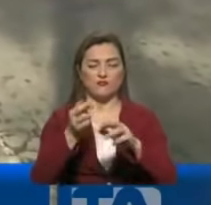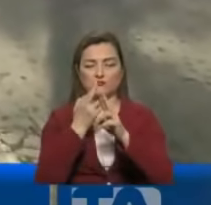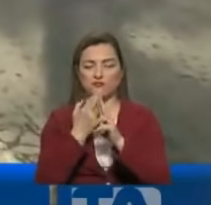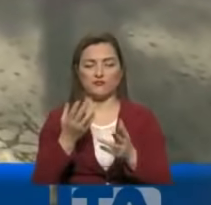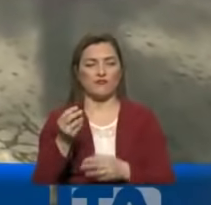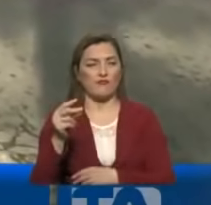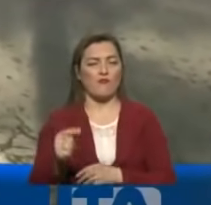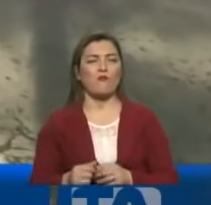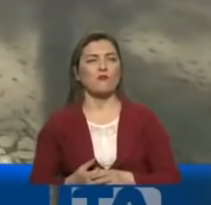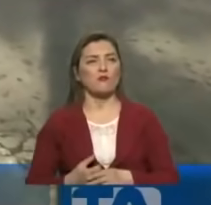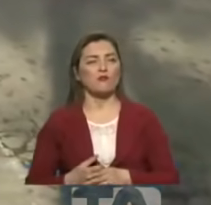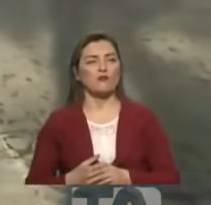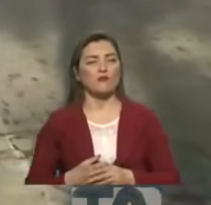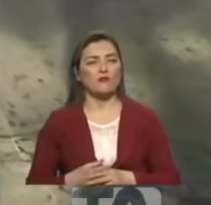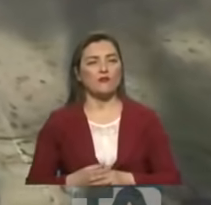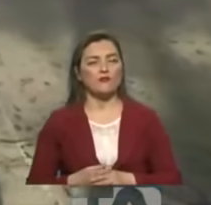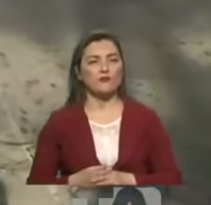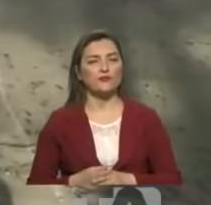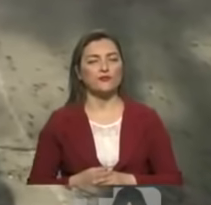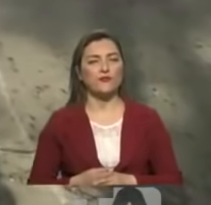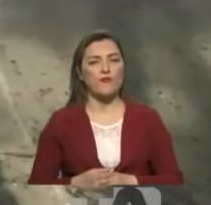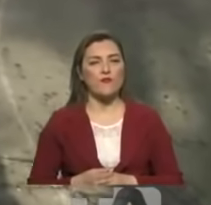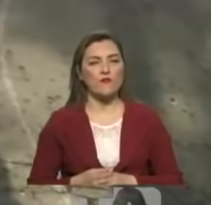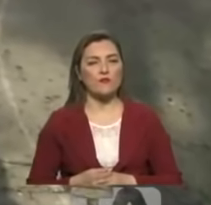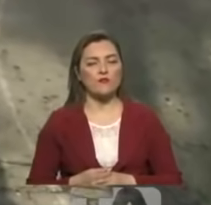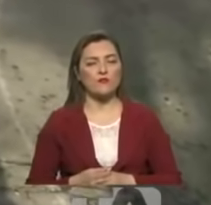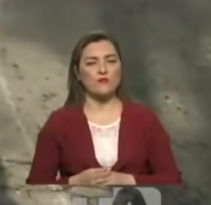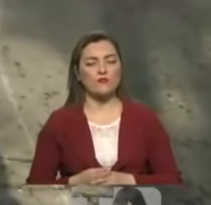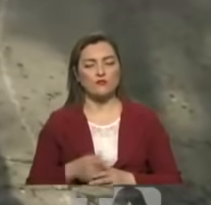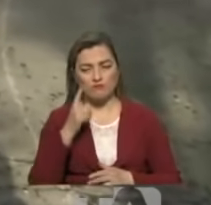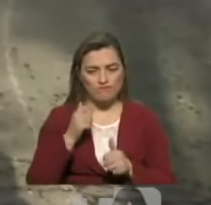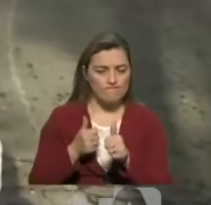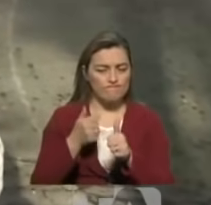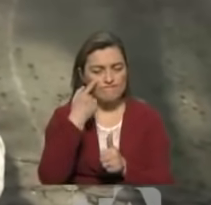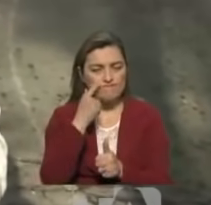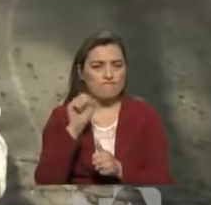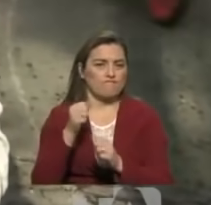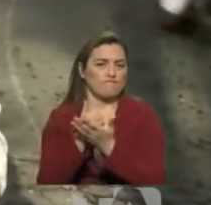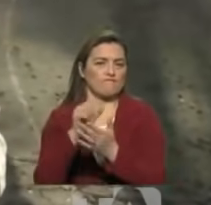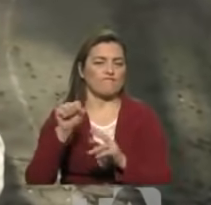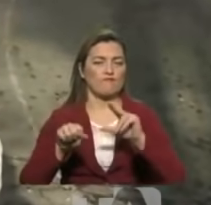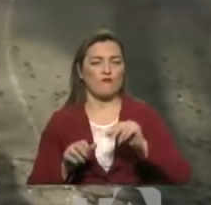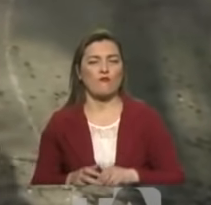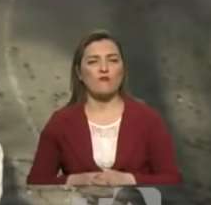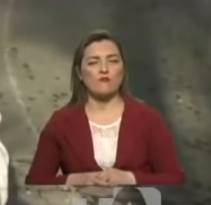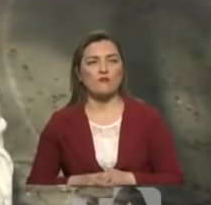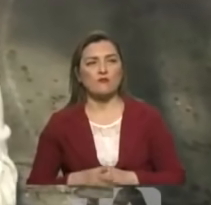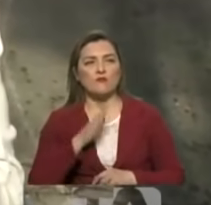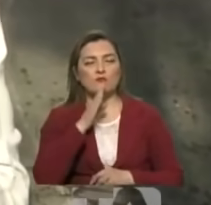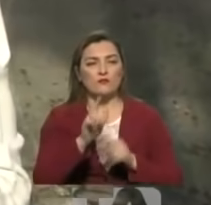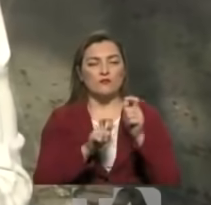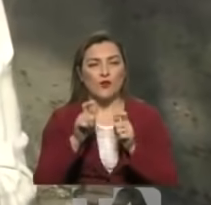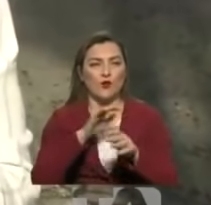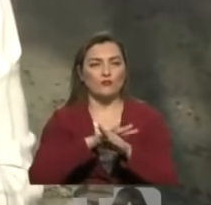respondan a este pedido ciudadano. Nosotros vamos a estar haciendo un seguimiento para ver qué es lo que sucede. También, como siempre, invitamos a